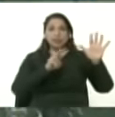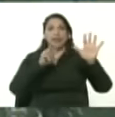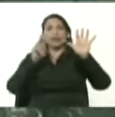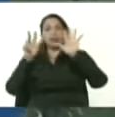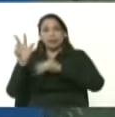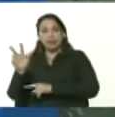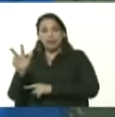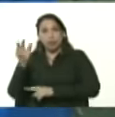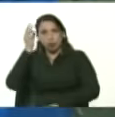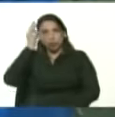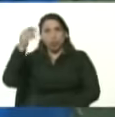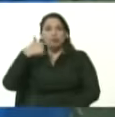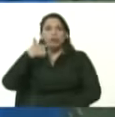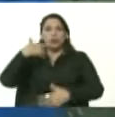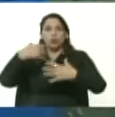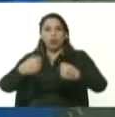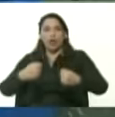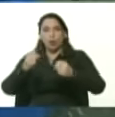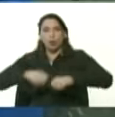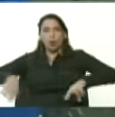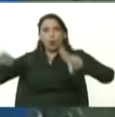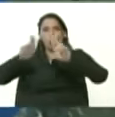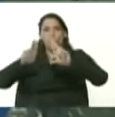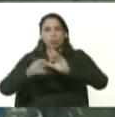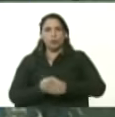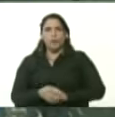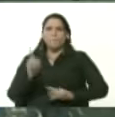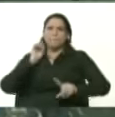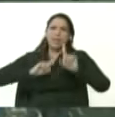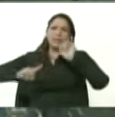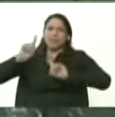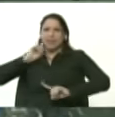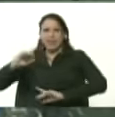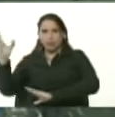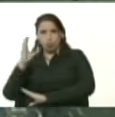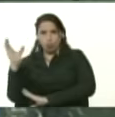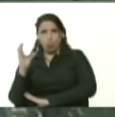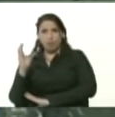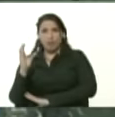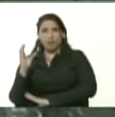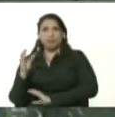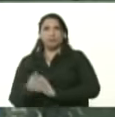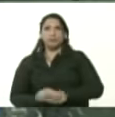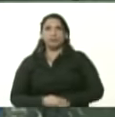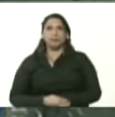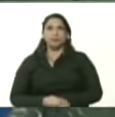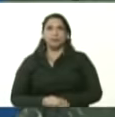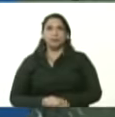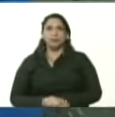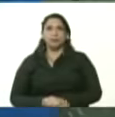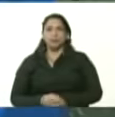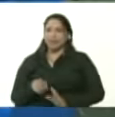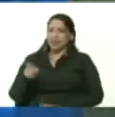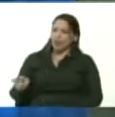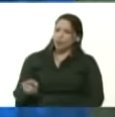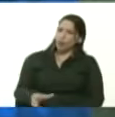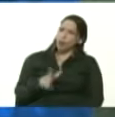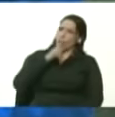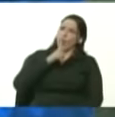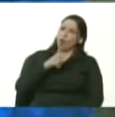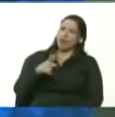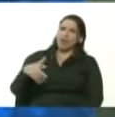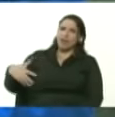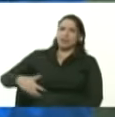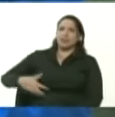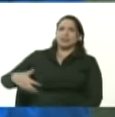Seguridad de las Naciones Unidas. Con sus mentiras, decimos, es un pésimo chiste,